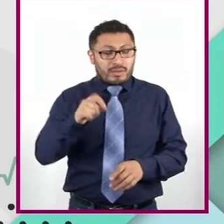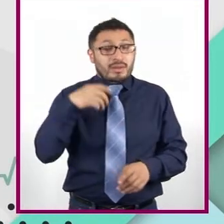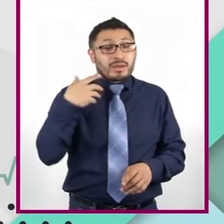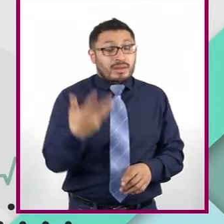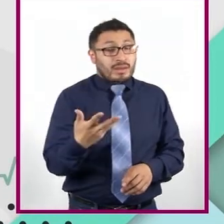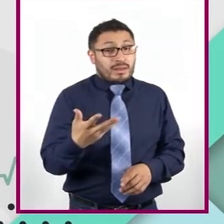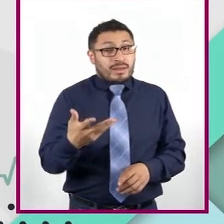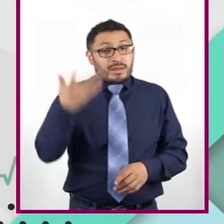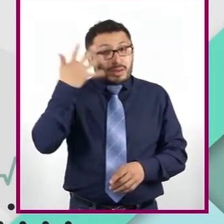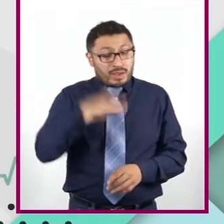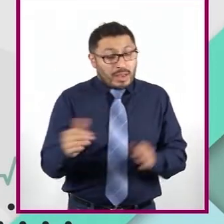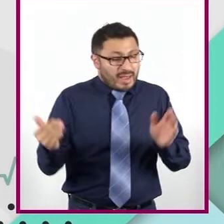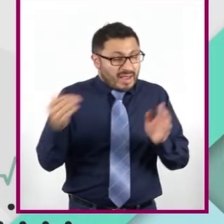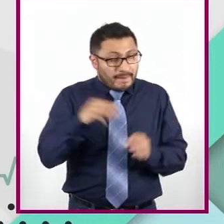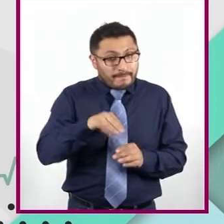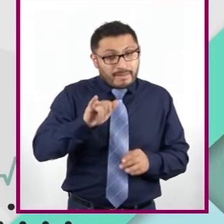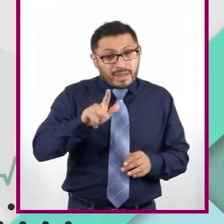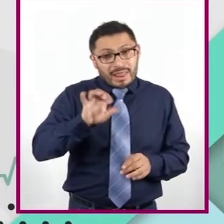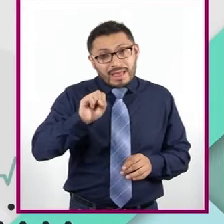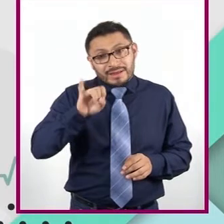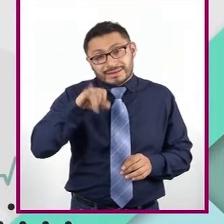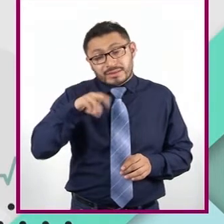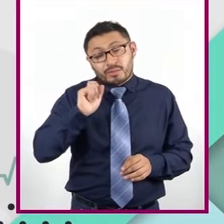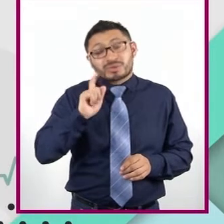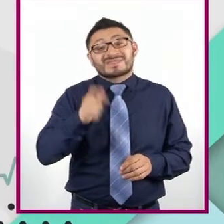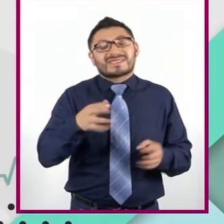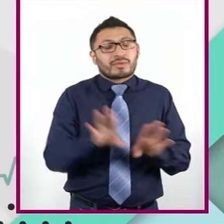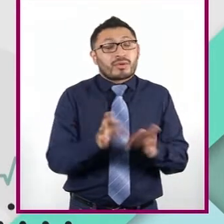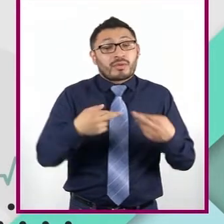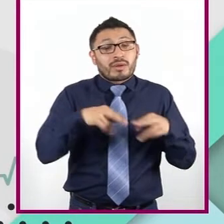2125 10 milésimos, que representa el